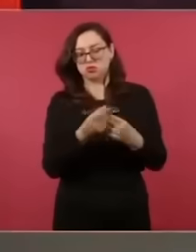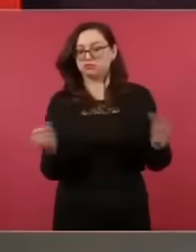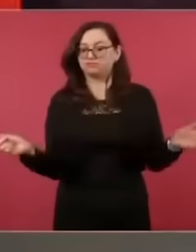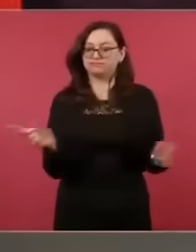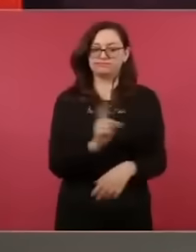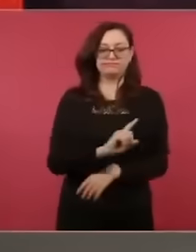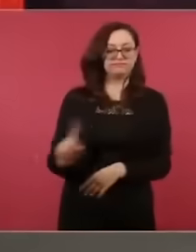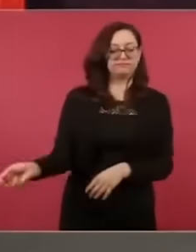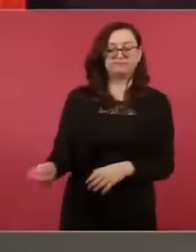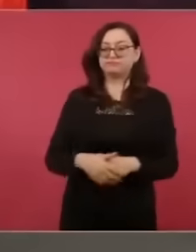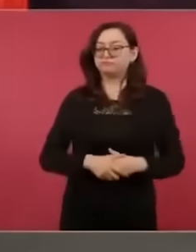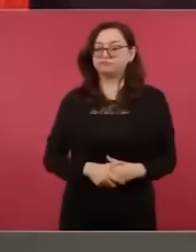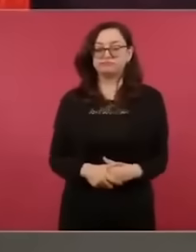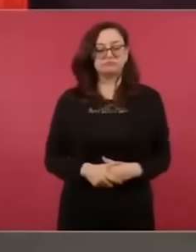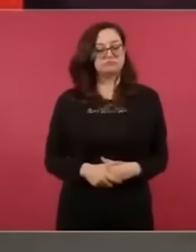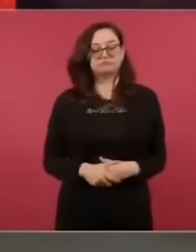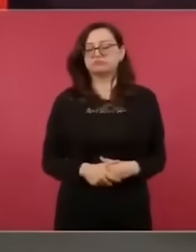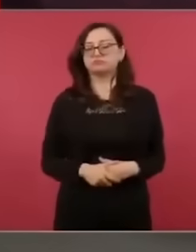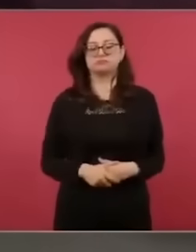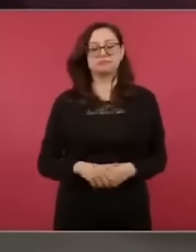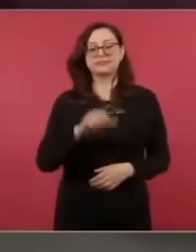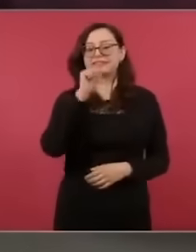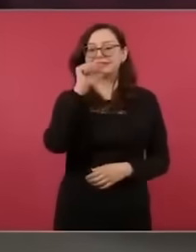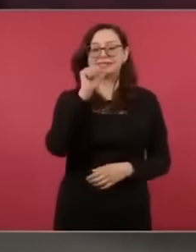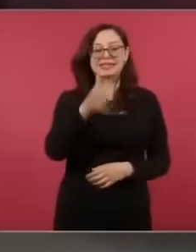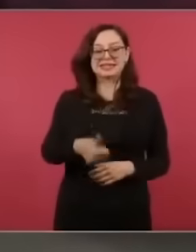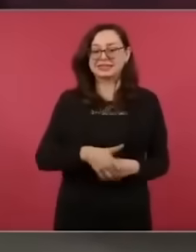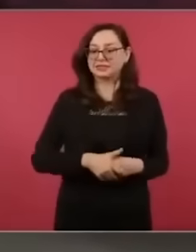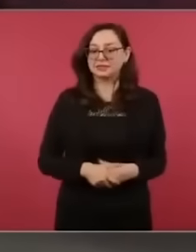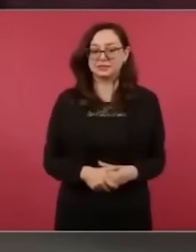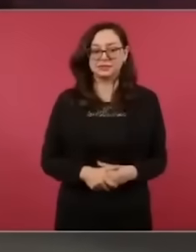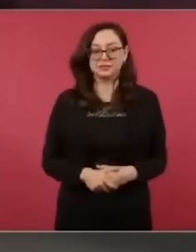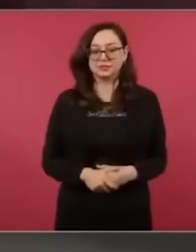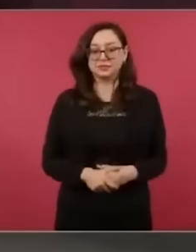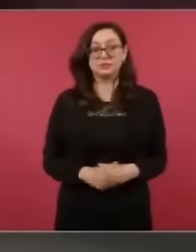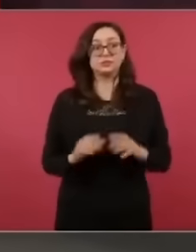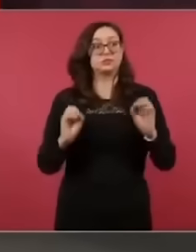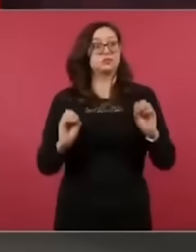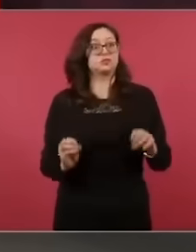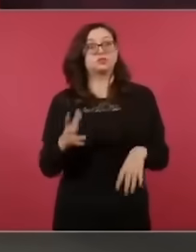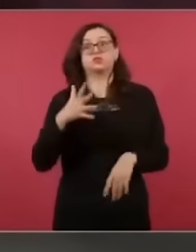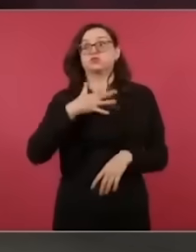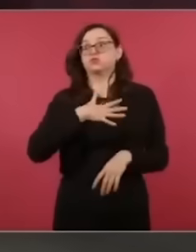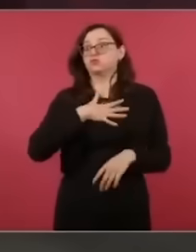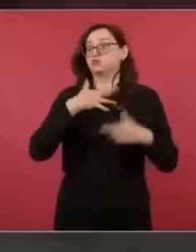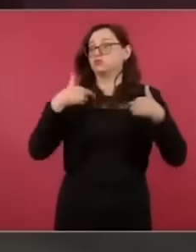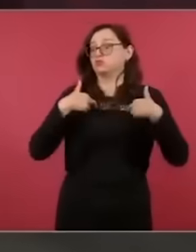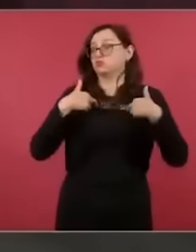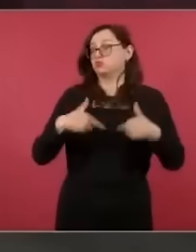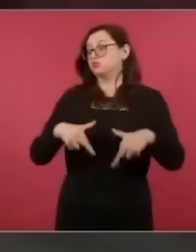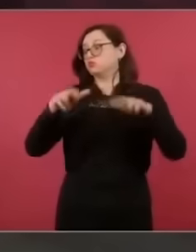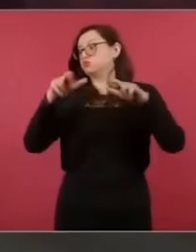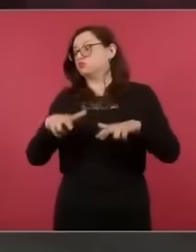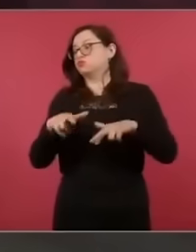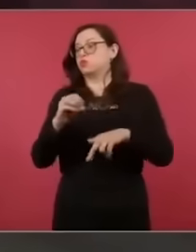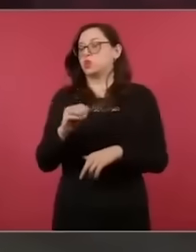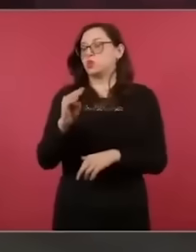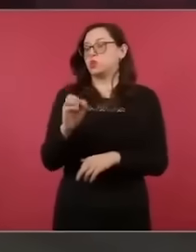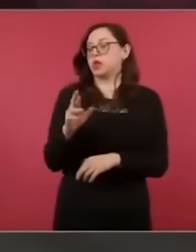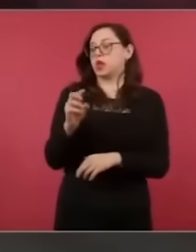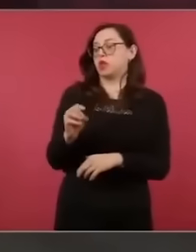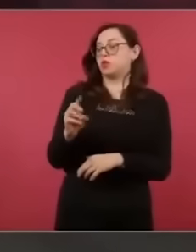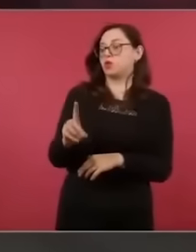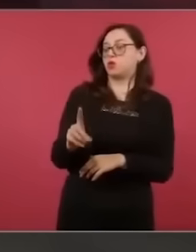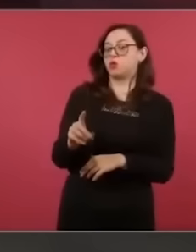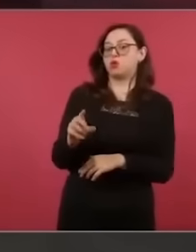él desde el inicio. Yo conformo el movimiento obradorista